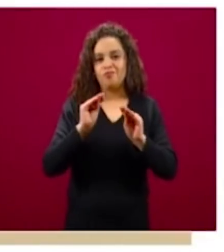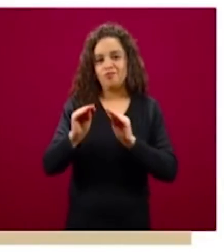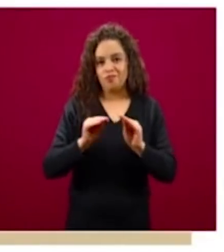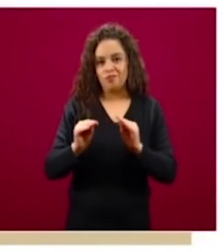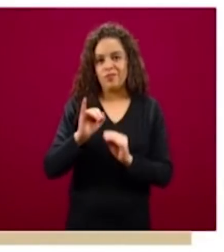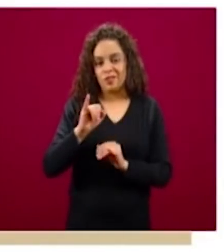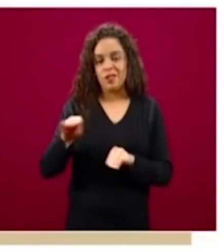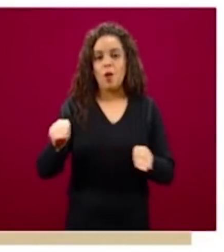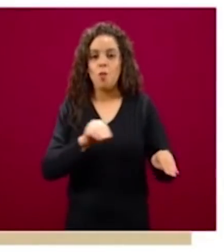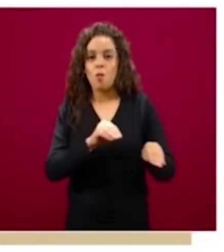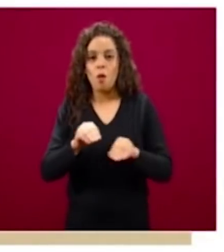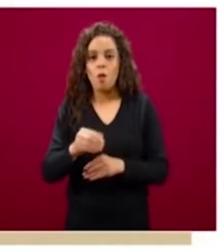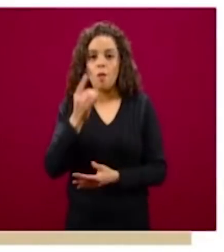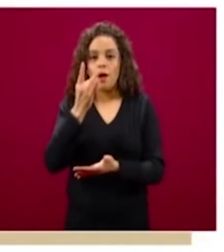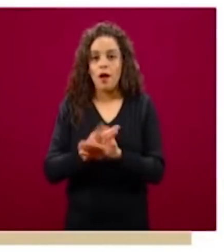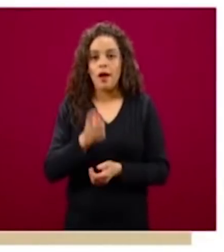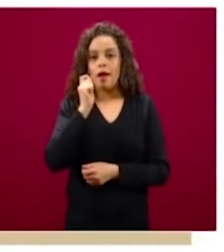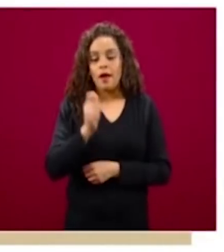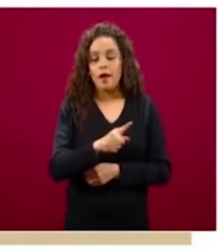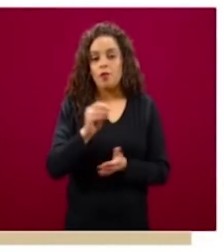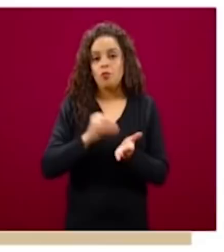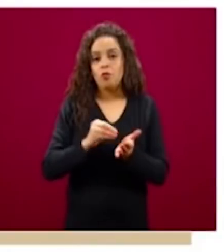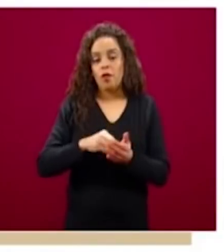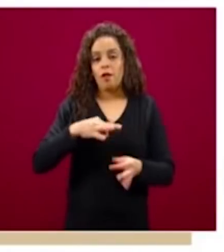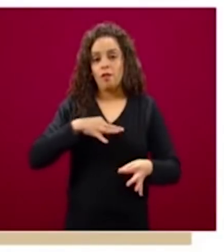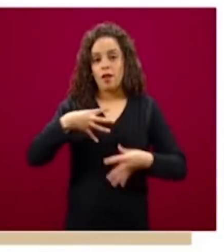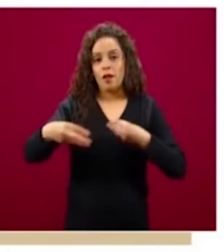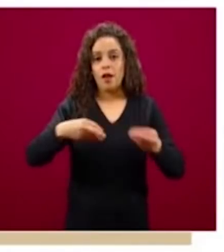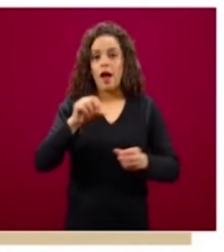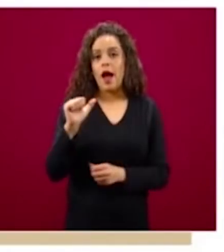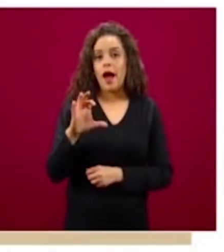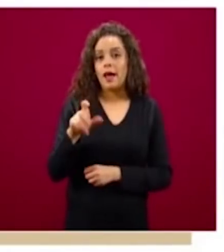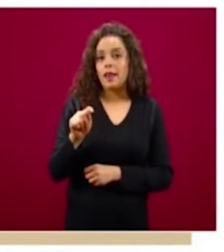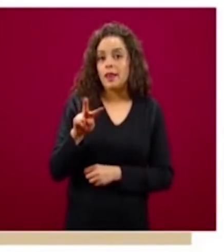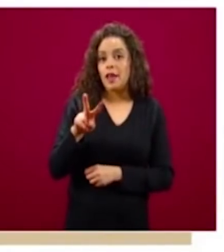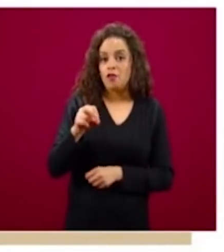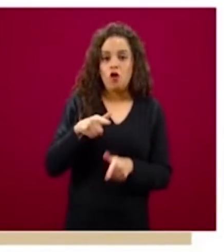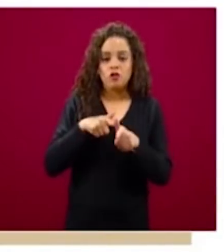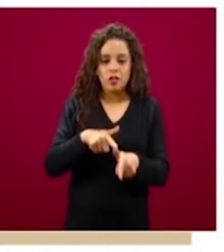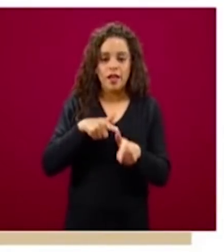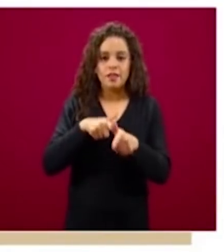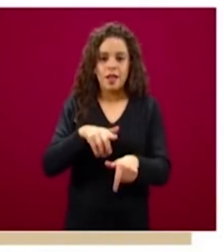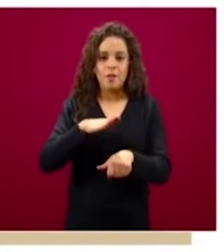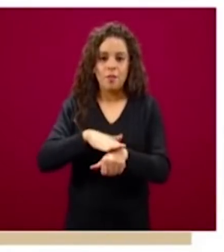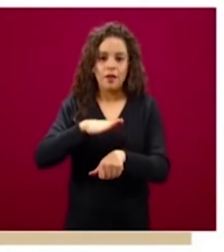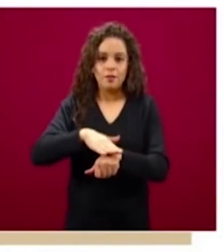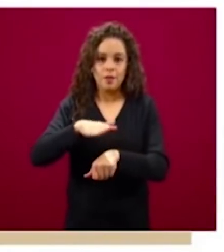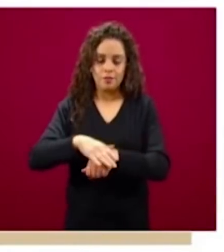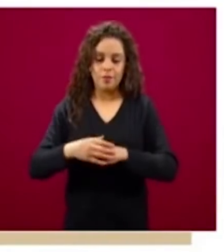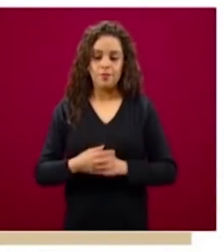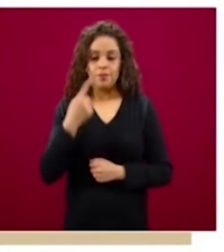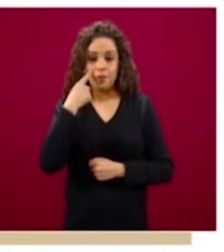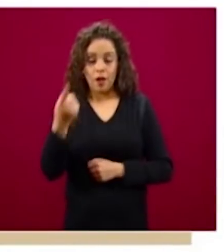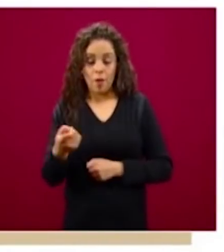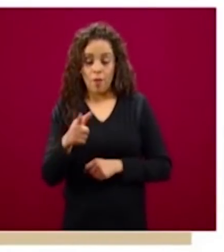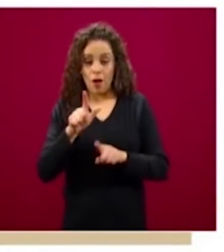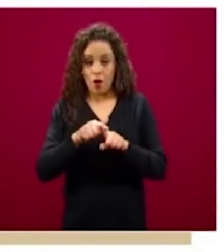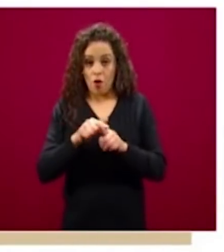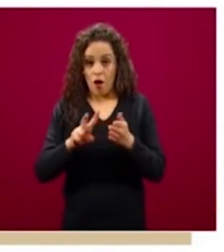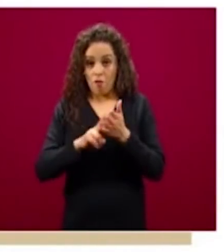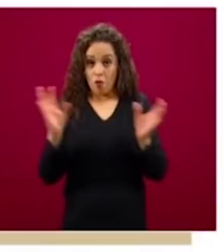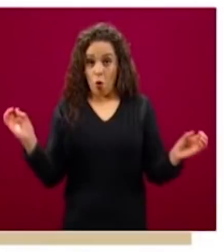casos activos, es para ver la epidemia activa, viendo que las entidades federativas que tienen los colores verdes más oscuros